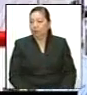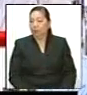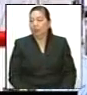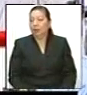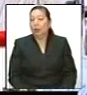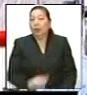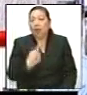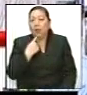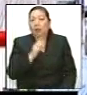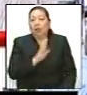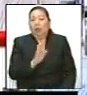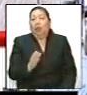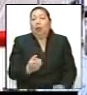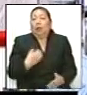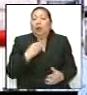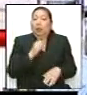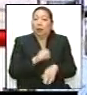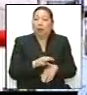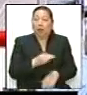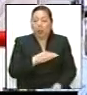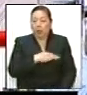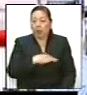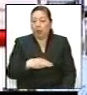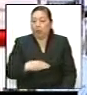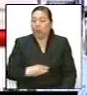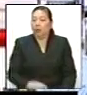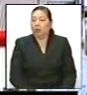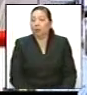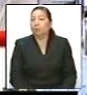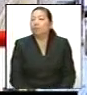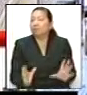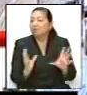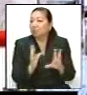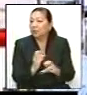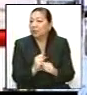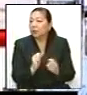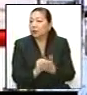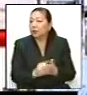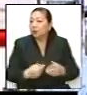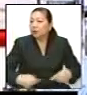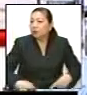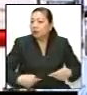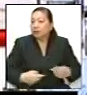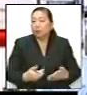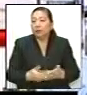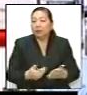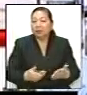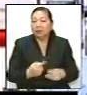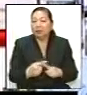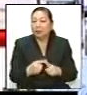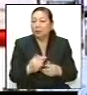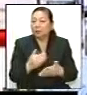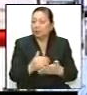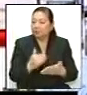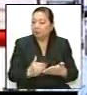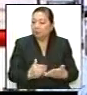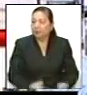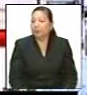su intermedio el presidente del Consejo de Ministros, retomar algo que se ha discutido en el Ejecutivo ya varias veces, pero